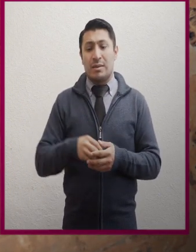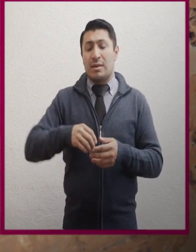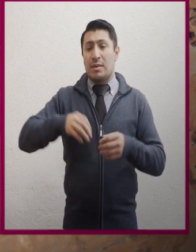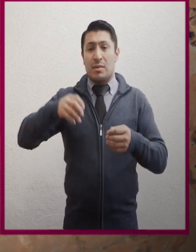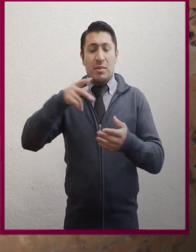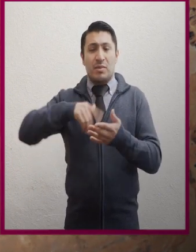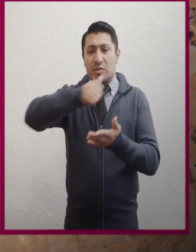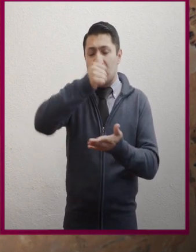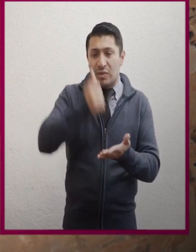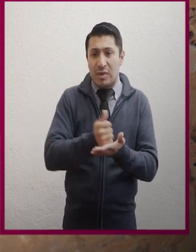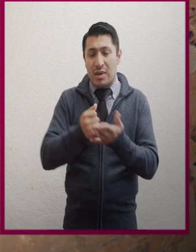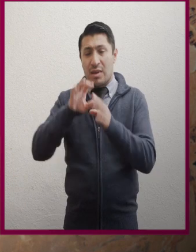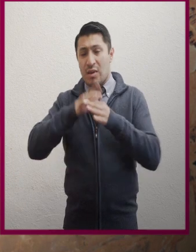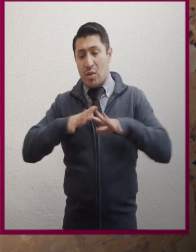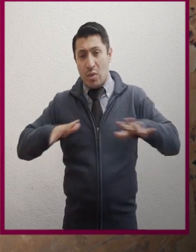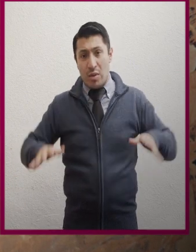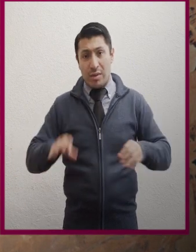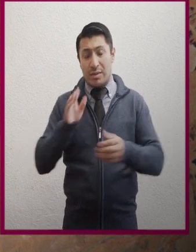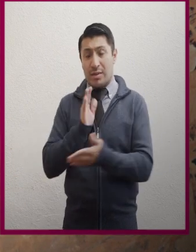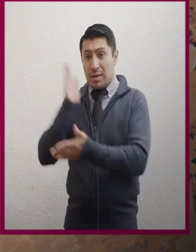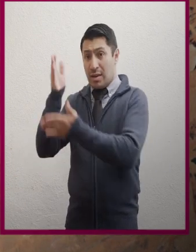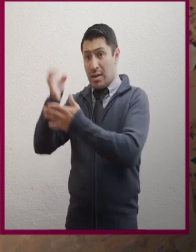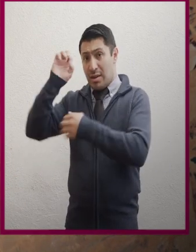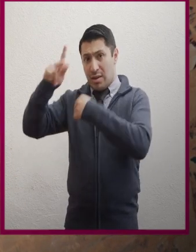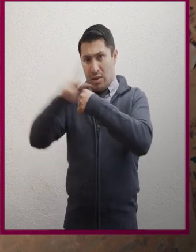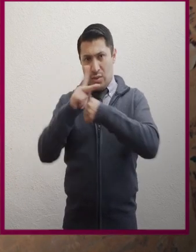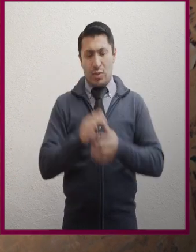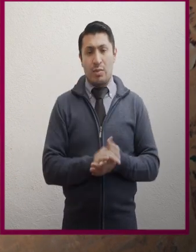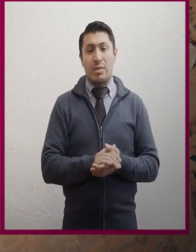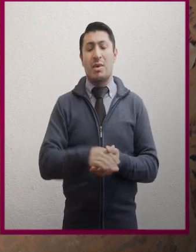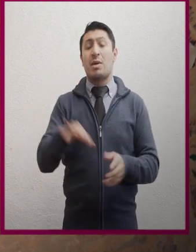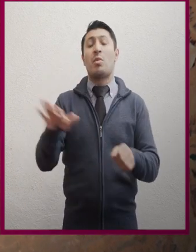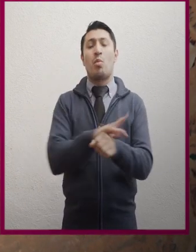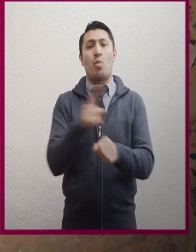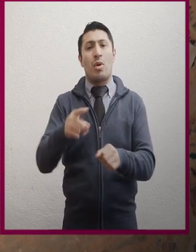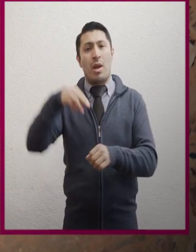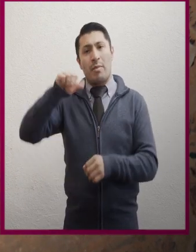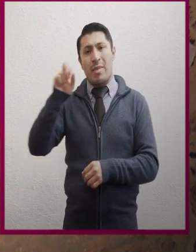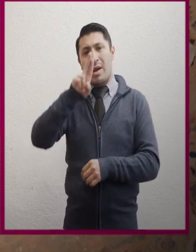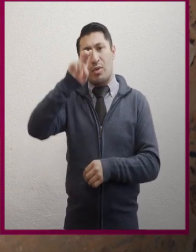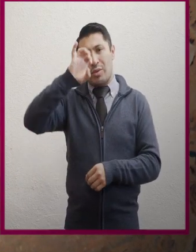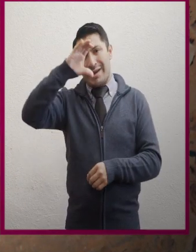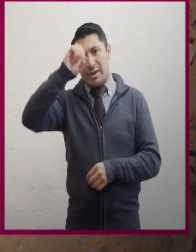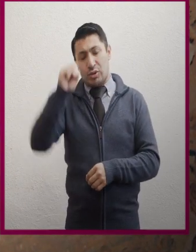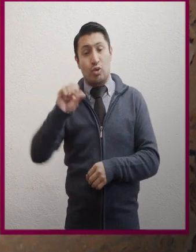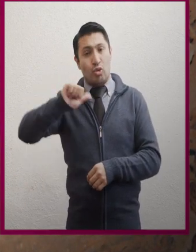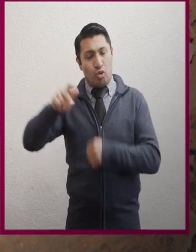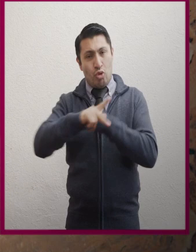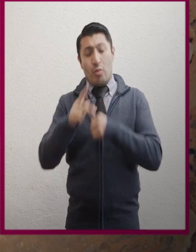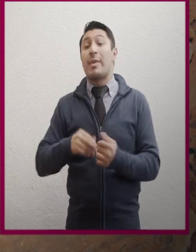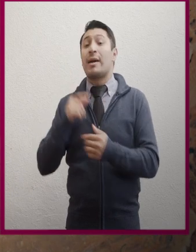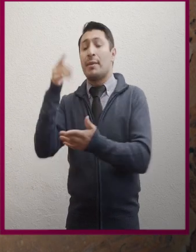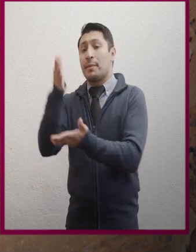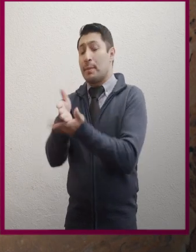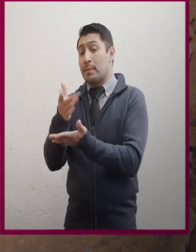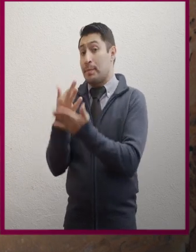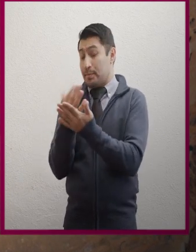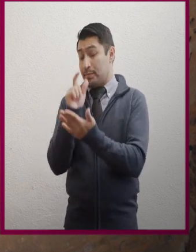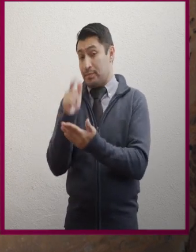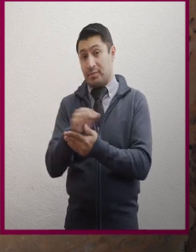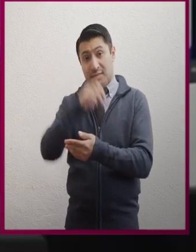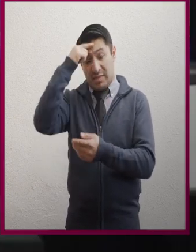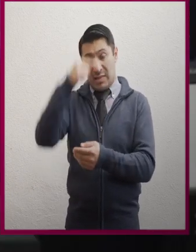costeras, Nouadhibou y Nouakchott para zarpar hacia Europa en cayucos. El hecho de que Marruecos, otro país de